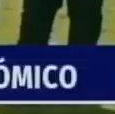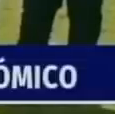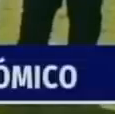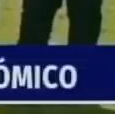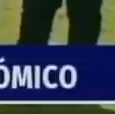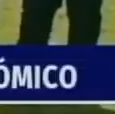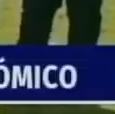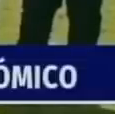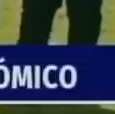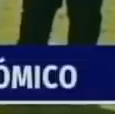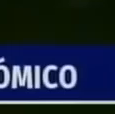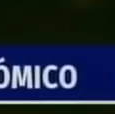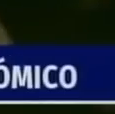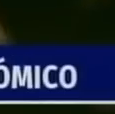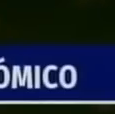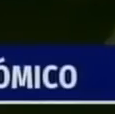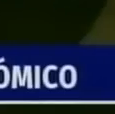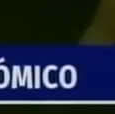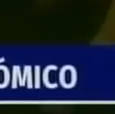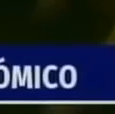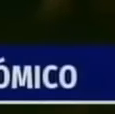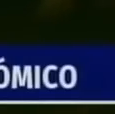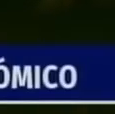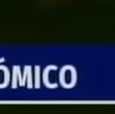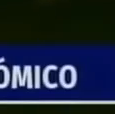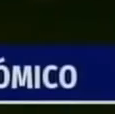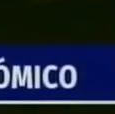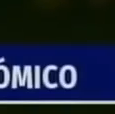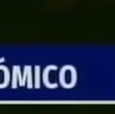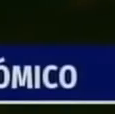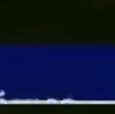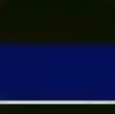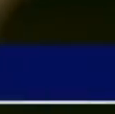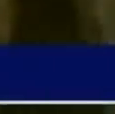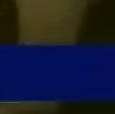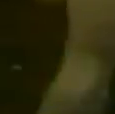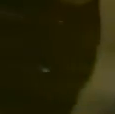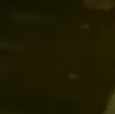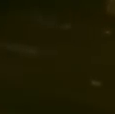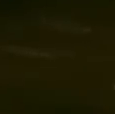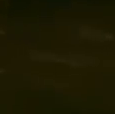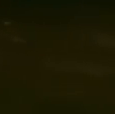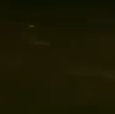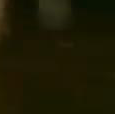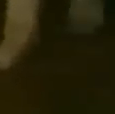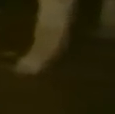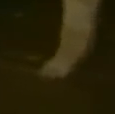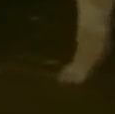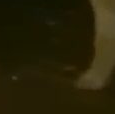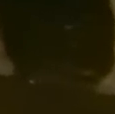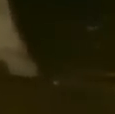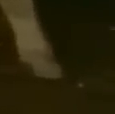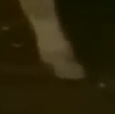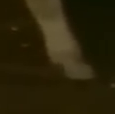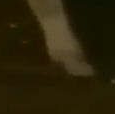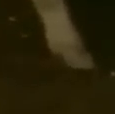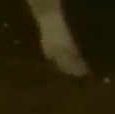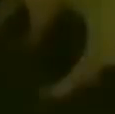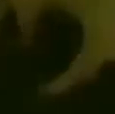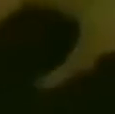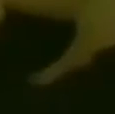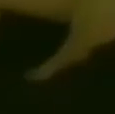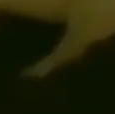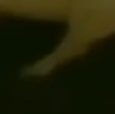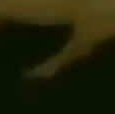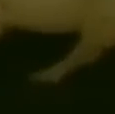económico, 1000 cerdos para el estado Carabobo en el marco del plan Producir en Concreto, presidente. Una inversión de